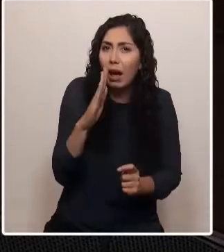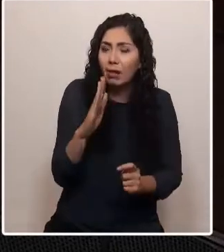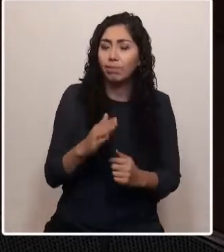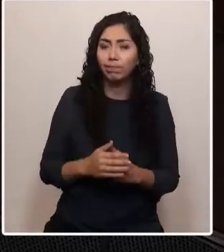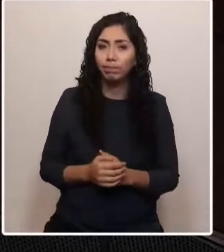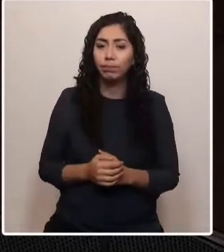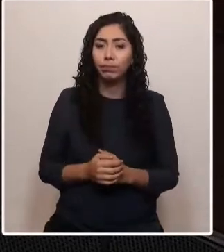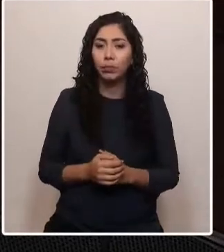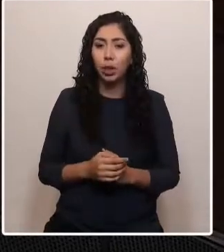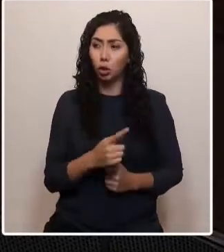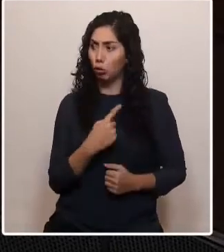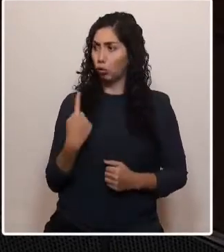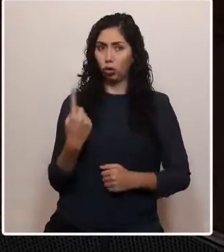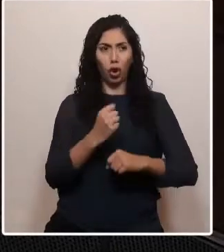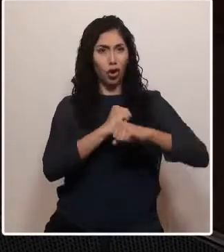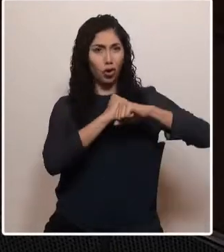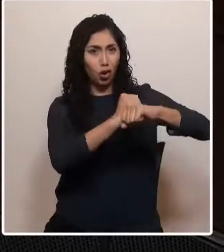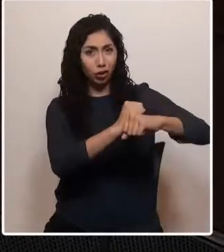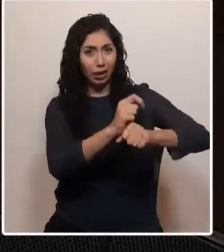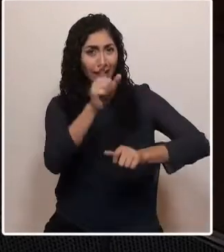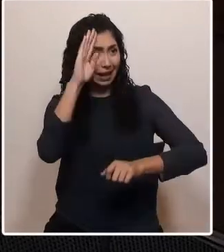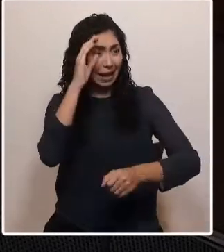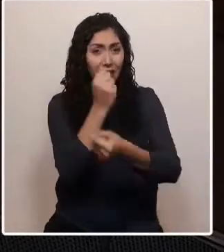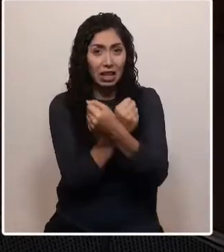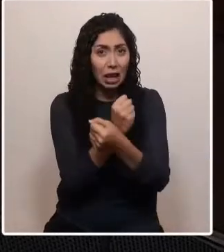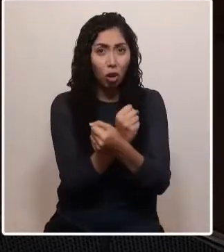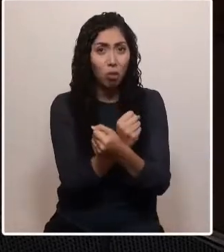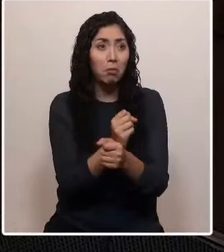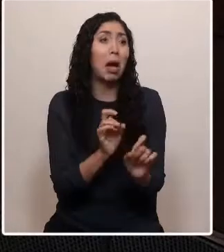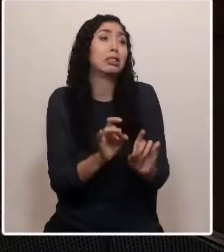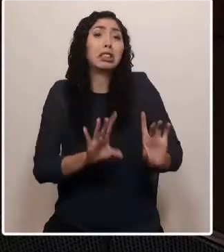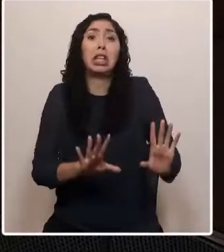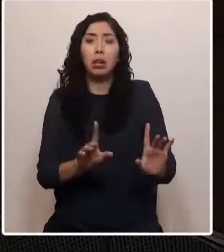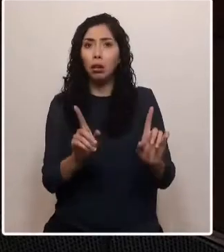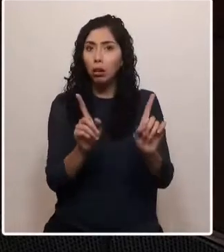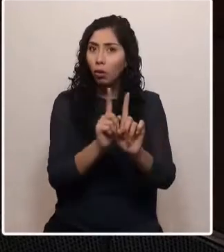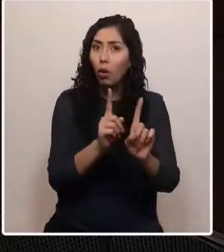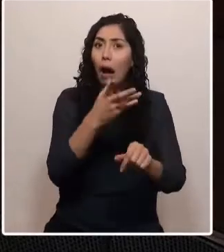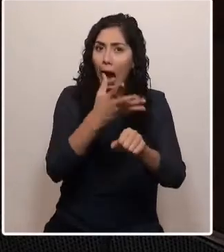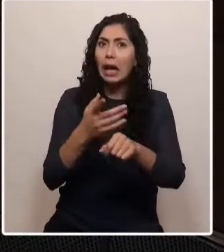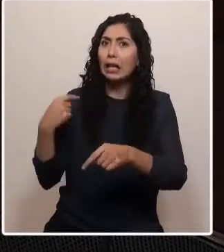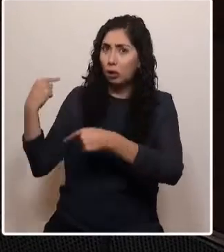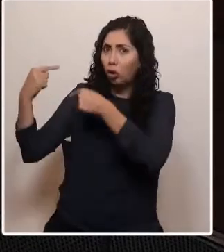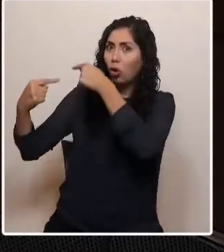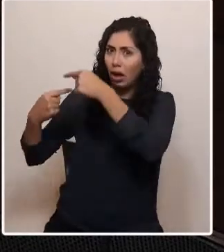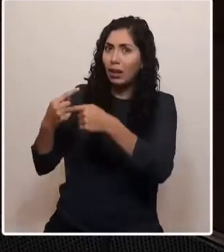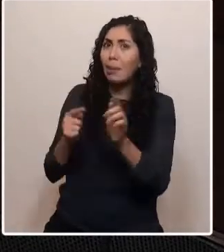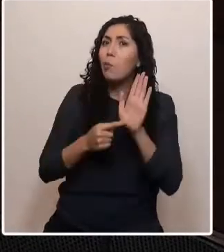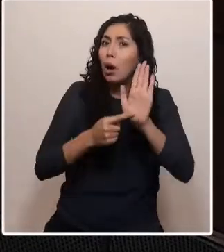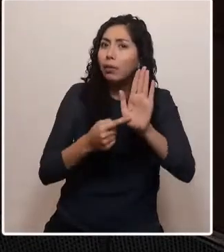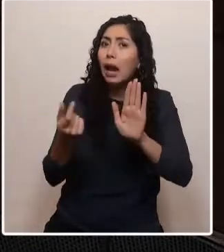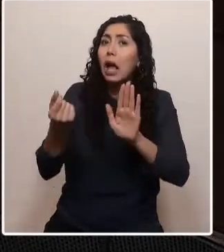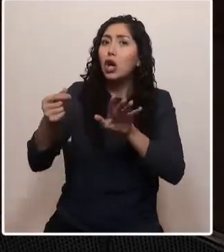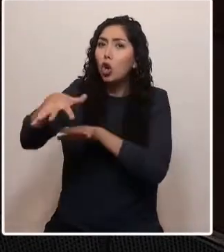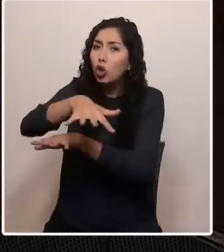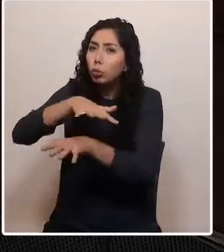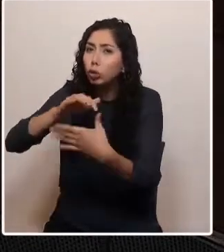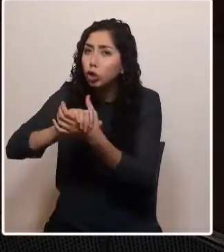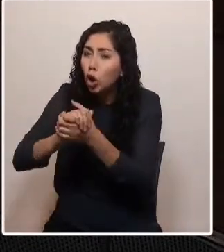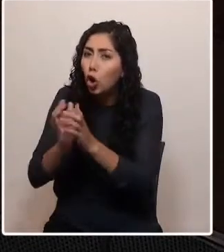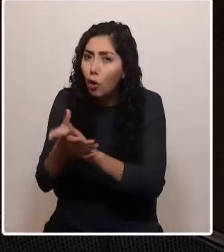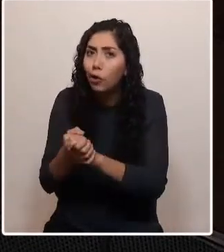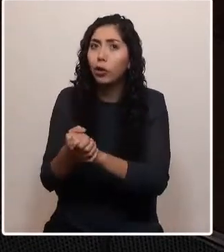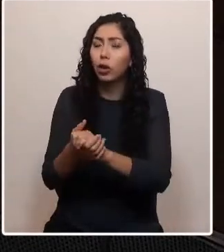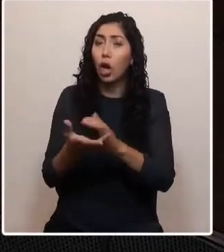Nadie está en contra de Carabineros porque sí. Hay una historia que habla sobre el mal actuar, la corrupción y cómo han estado a través